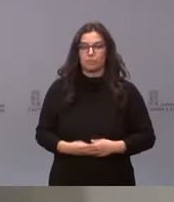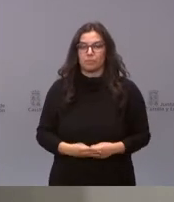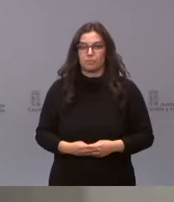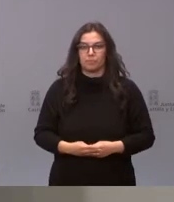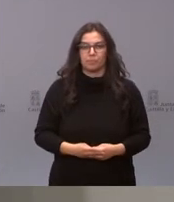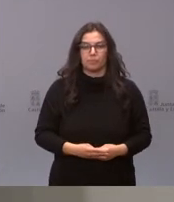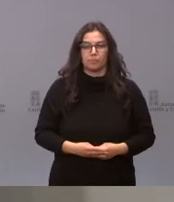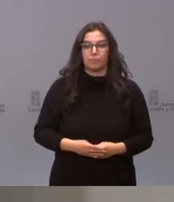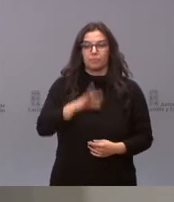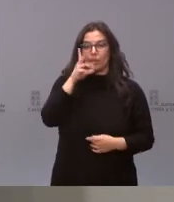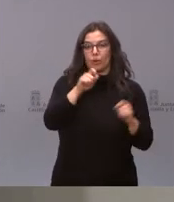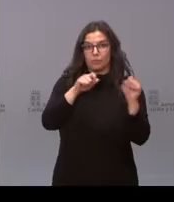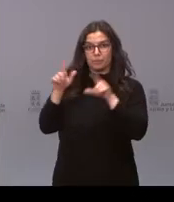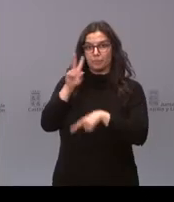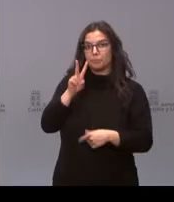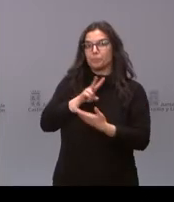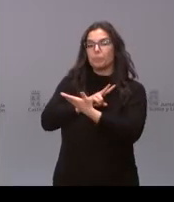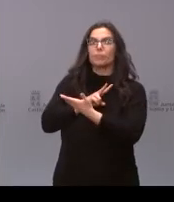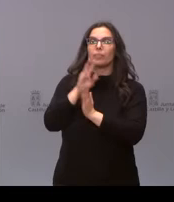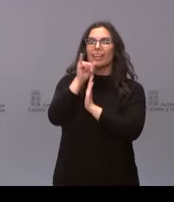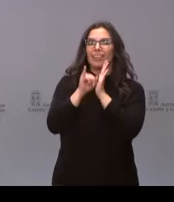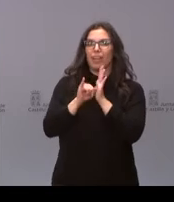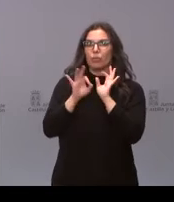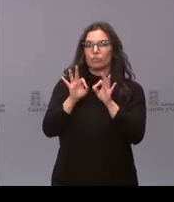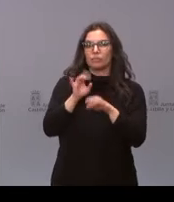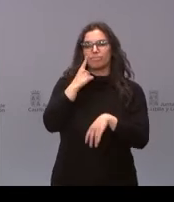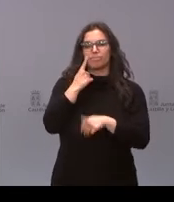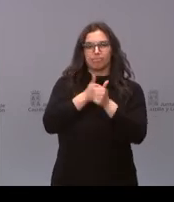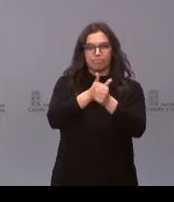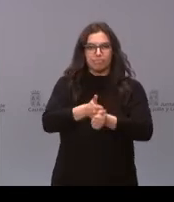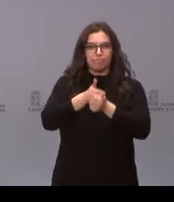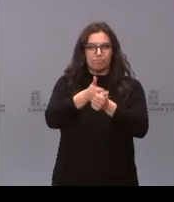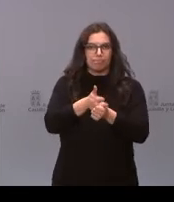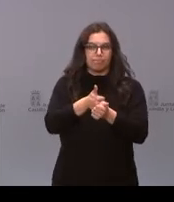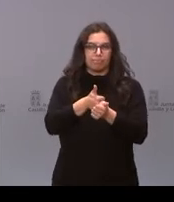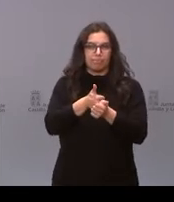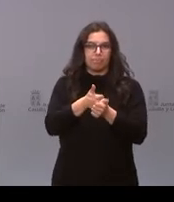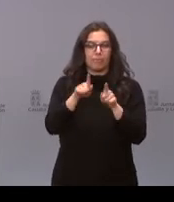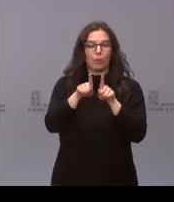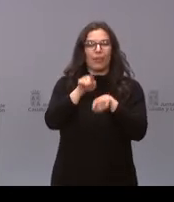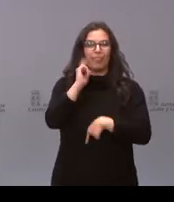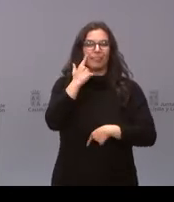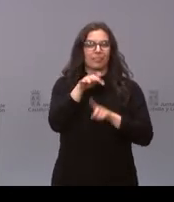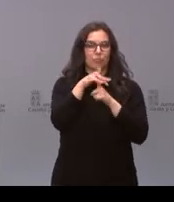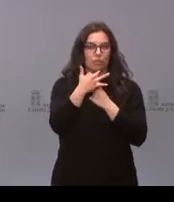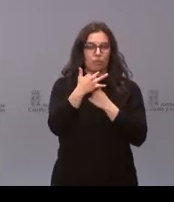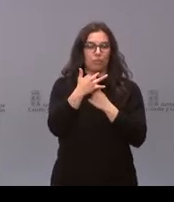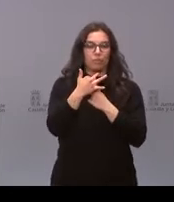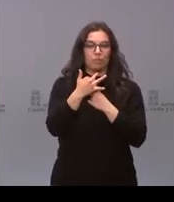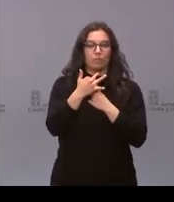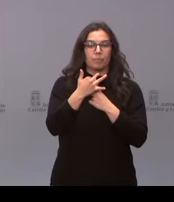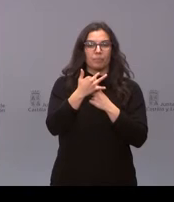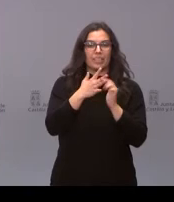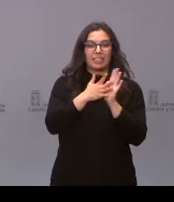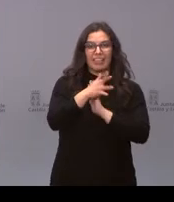en la siguiente diapositiva vemos un indicador que seguimos con frecuencia como un indicador que nos detecta la situación y que son